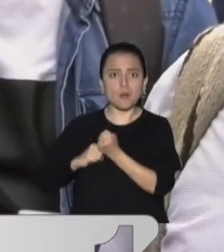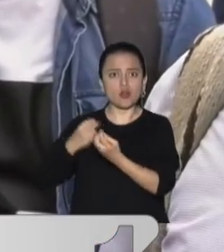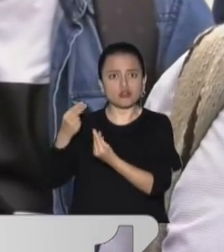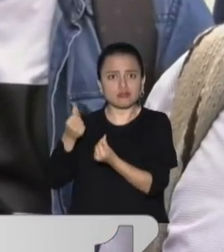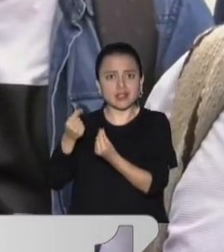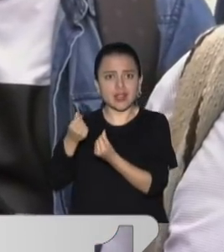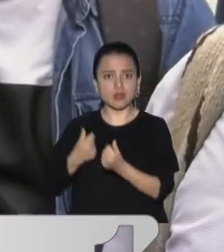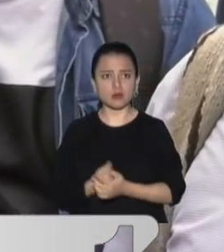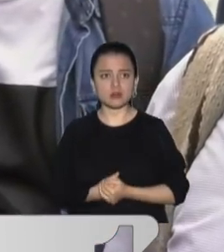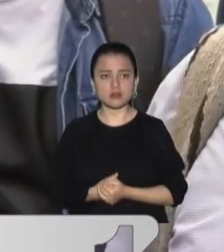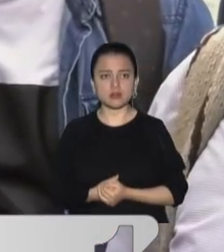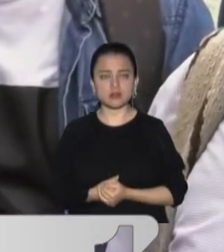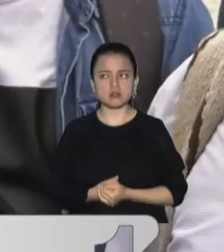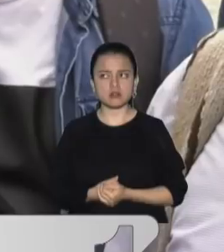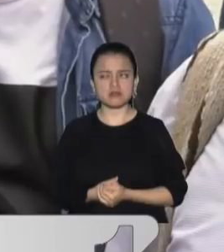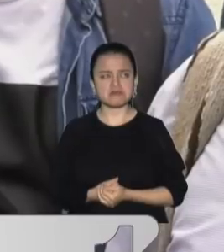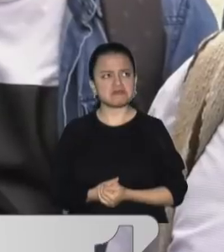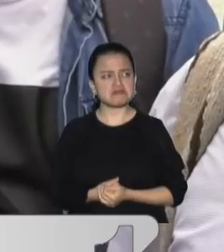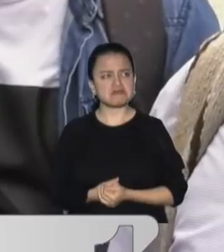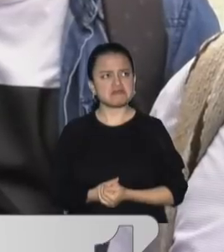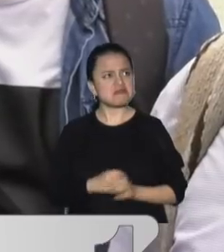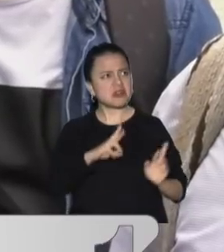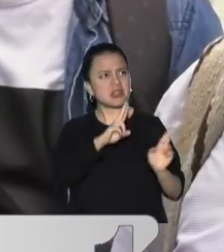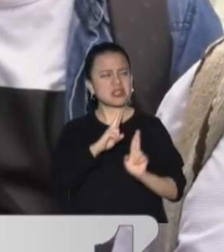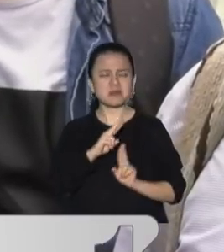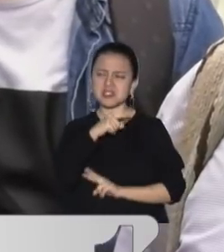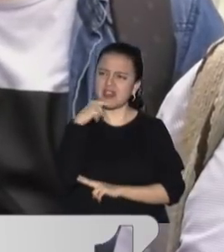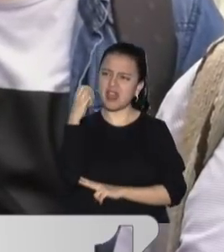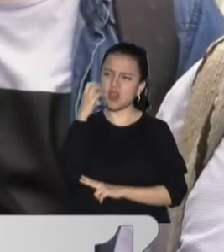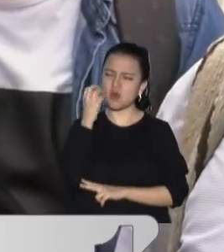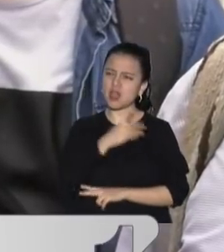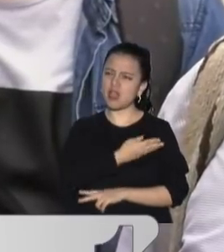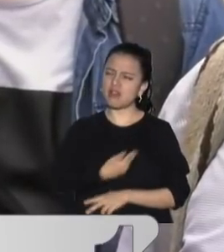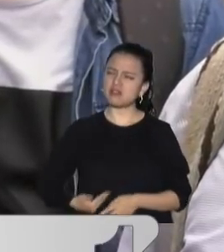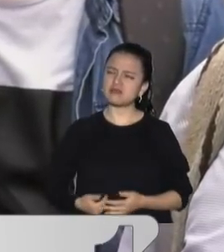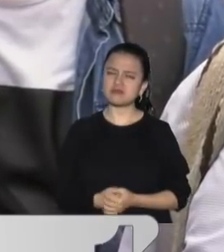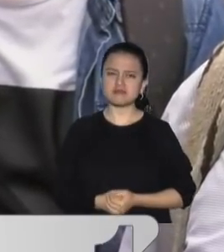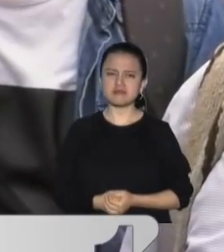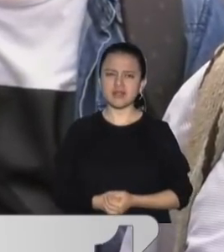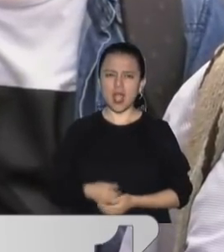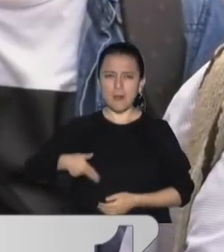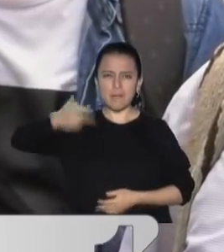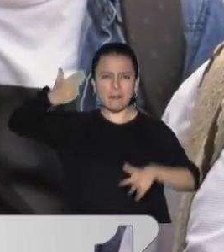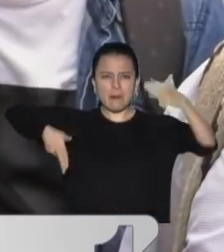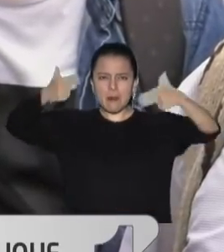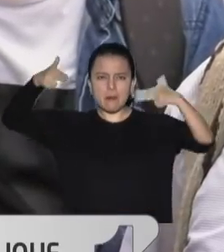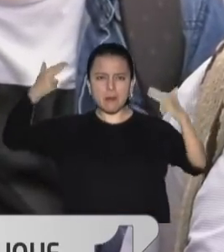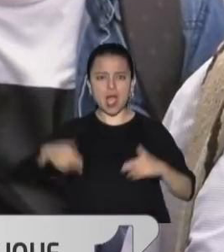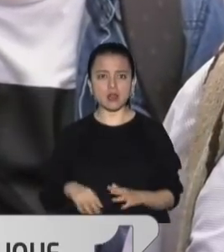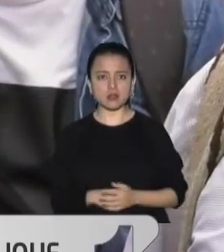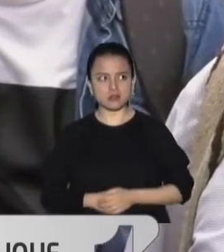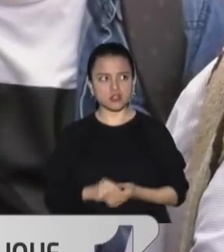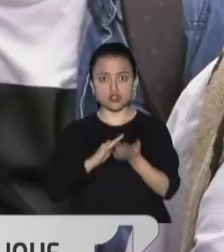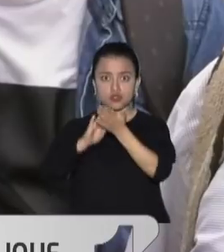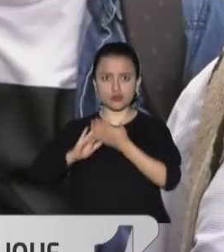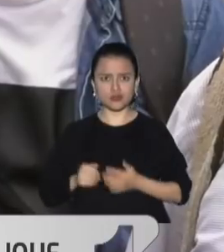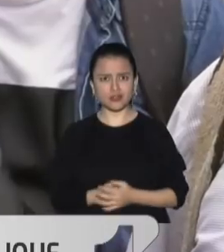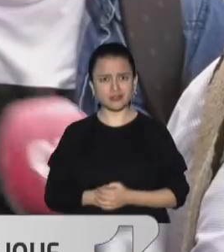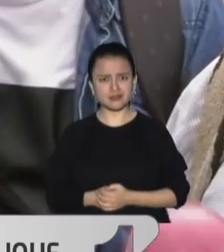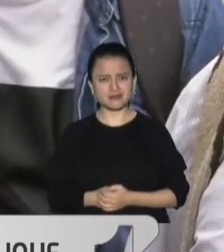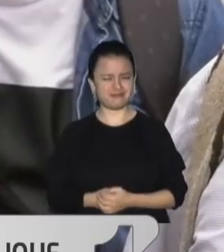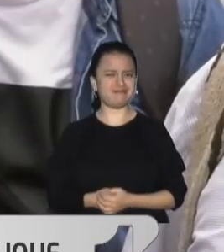nuestras pretensiones es plomo venteado. Así no se puede, presidente. Corrija, pare la masacre, presidente